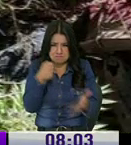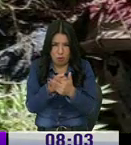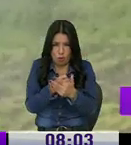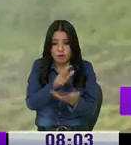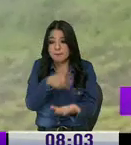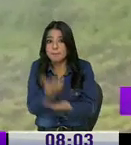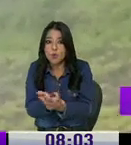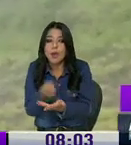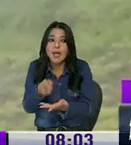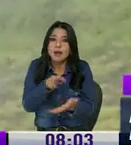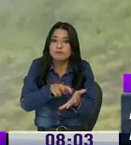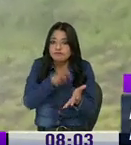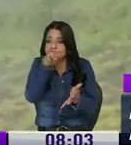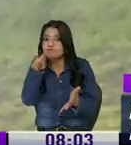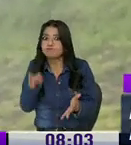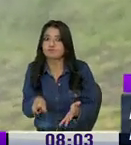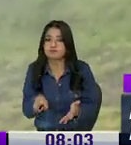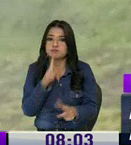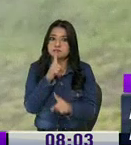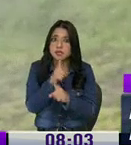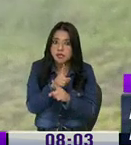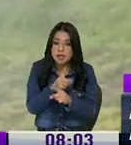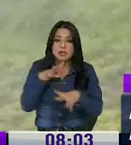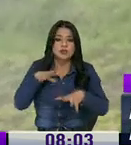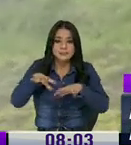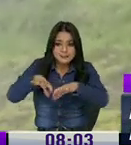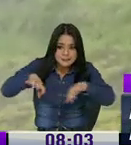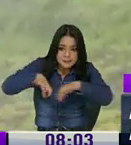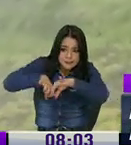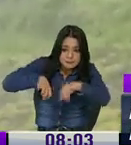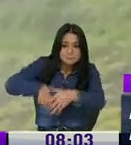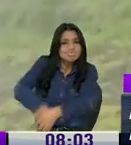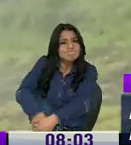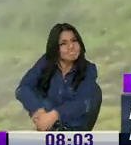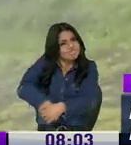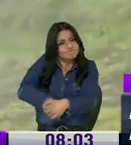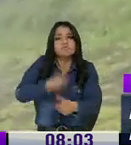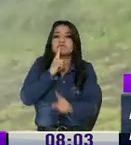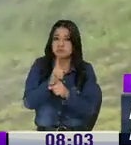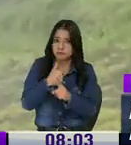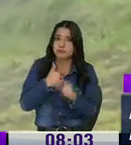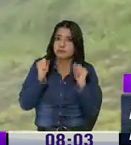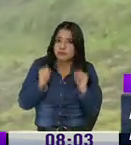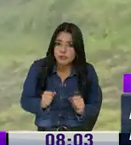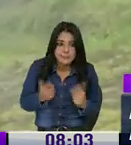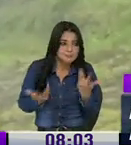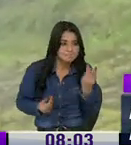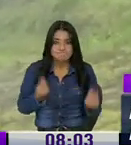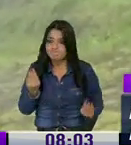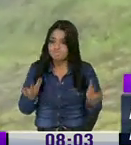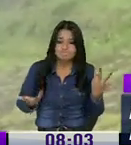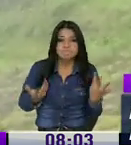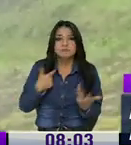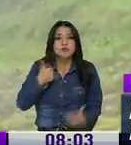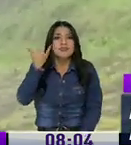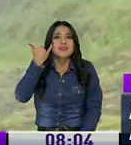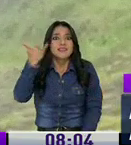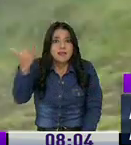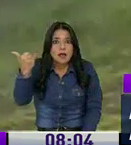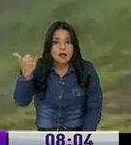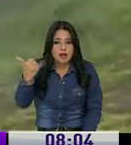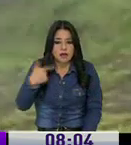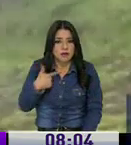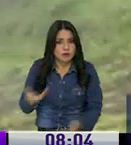impacto. Se agarraron con nervios en mí, después yo no podía nada que hacer, después con la cabeza